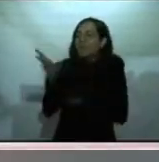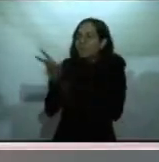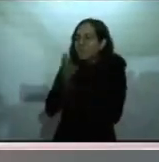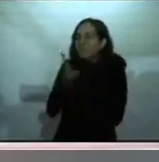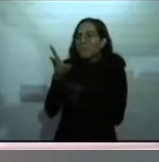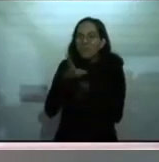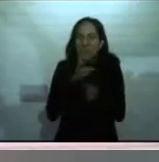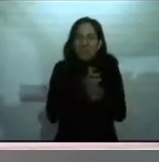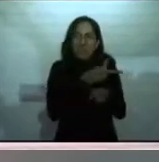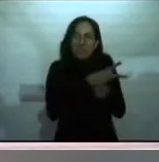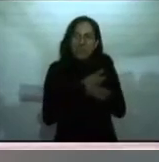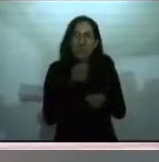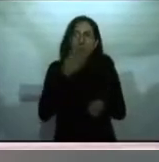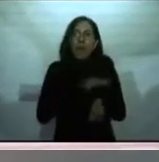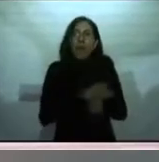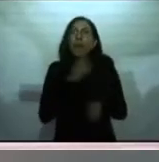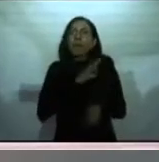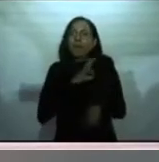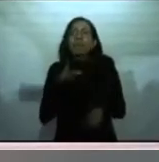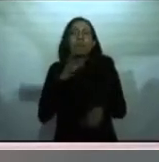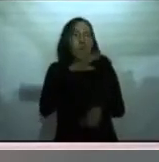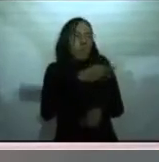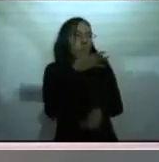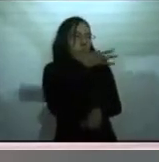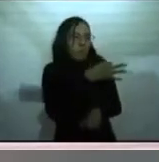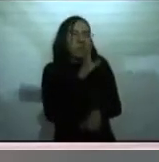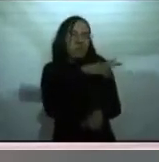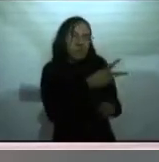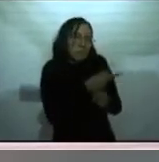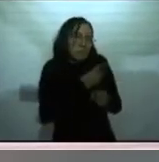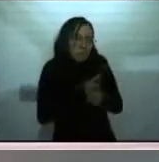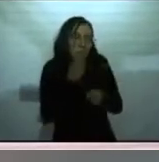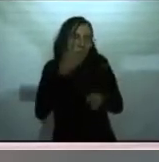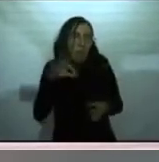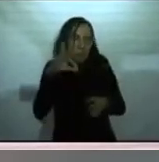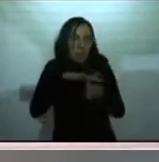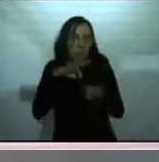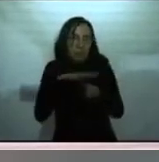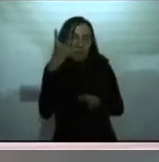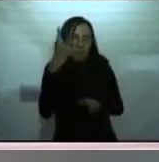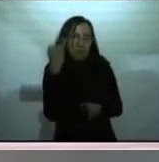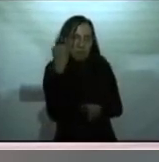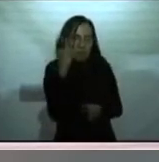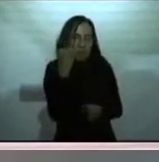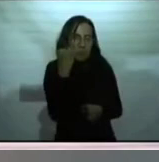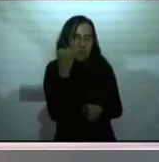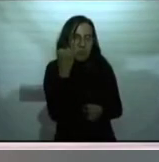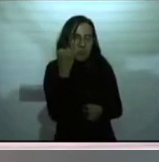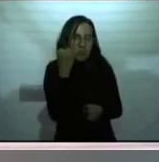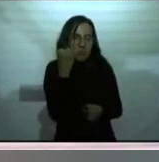y que todos ellos vayan a votar el 2 de junio. Entonces la tarea es